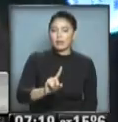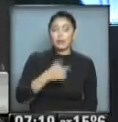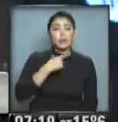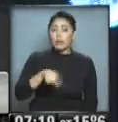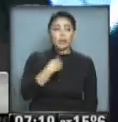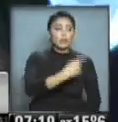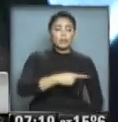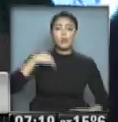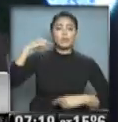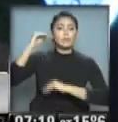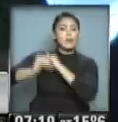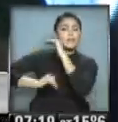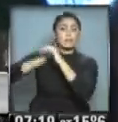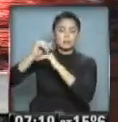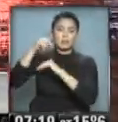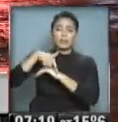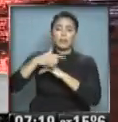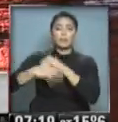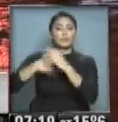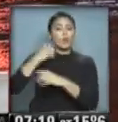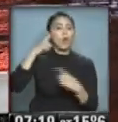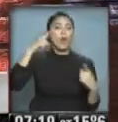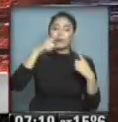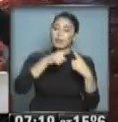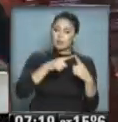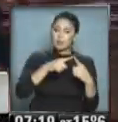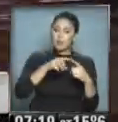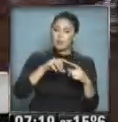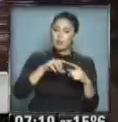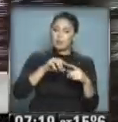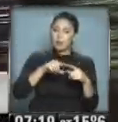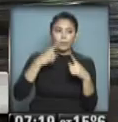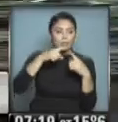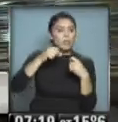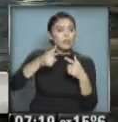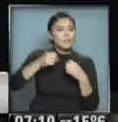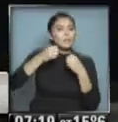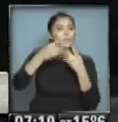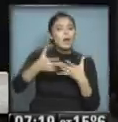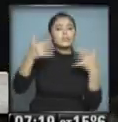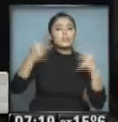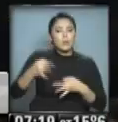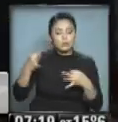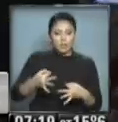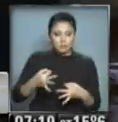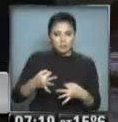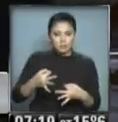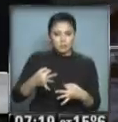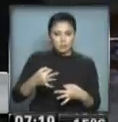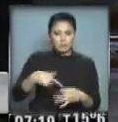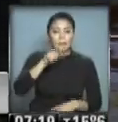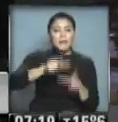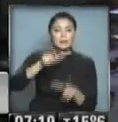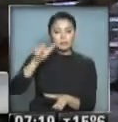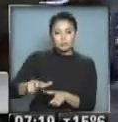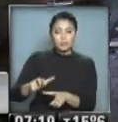sigamos avanzando en un proceso que tiene como objetivo mejorar la seguridad fundamentalmente de los